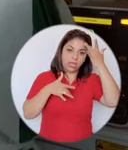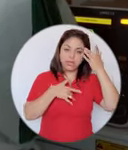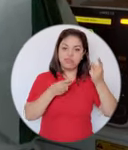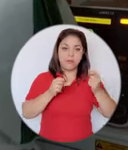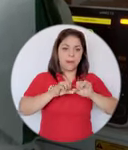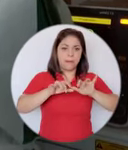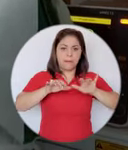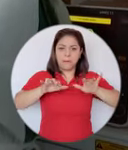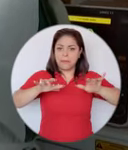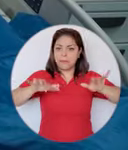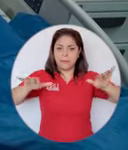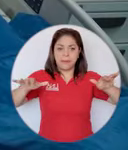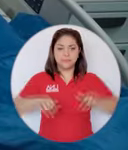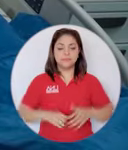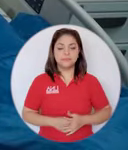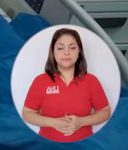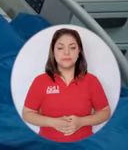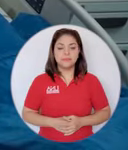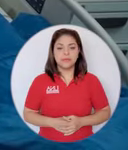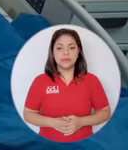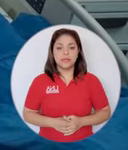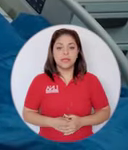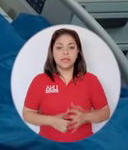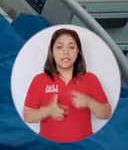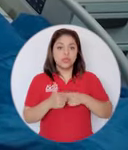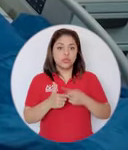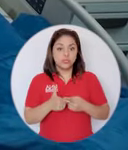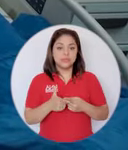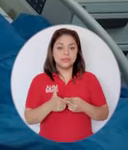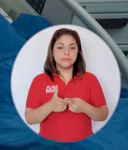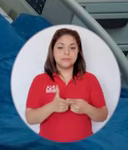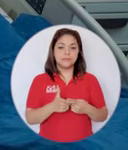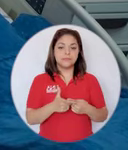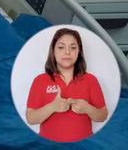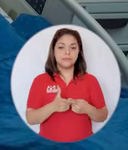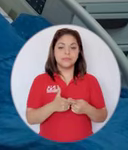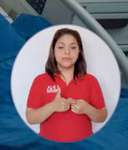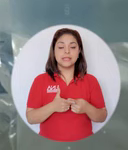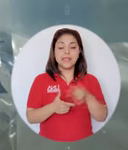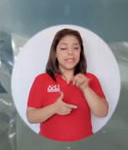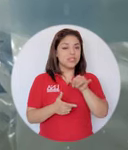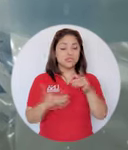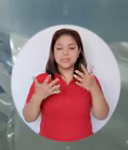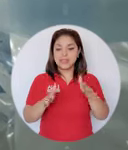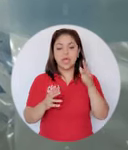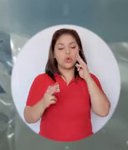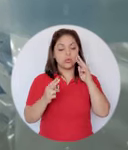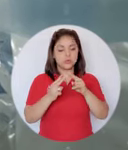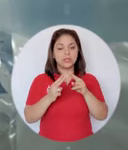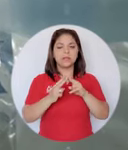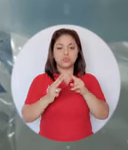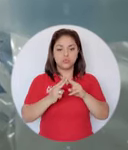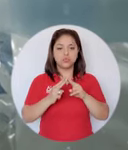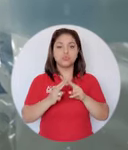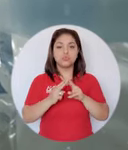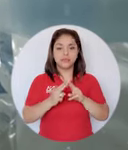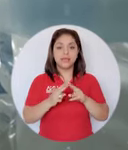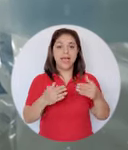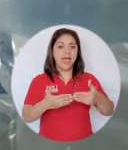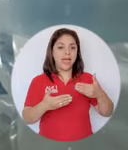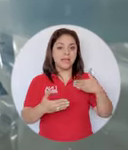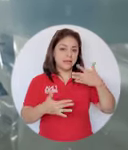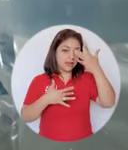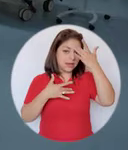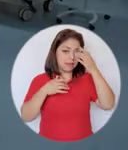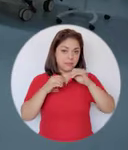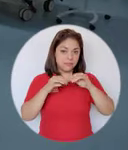estas condiciones. Vamos a tener de que justamente, y esto ha sido algo de lo que conocemos desde antes de la pandemia, el